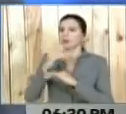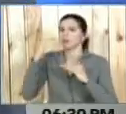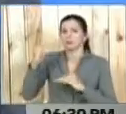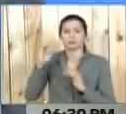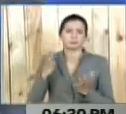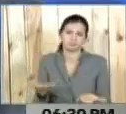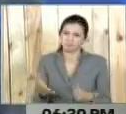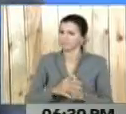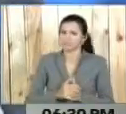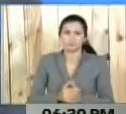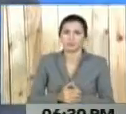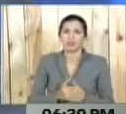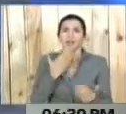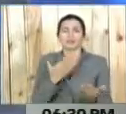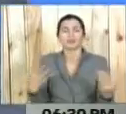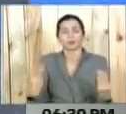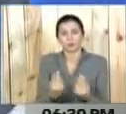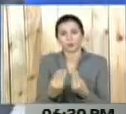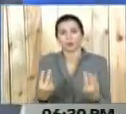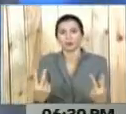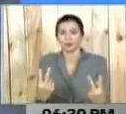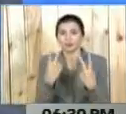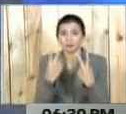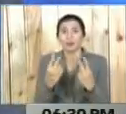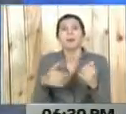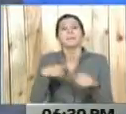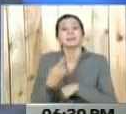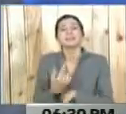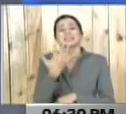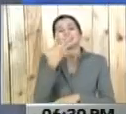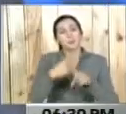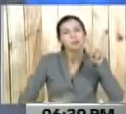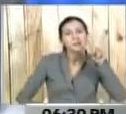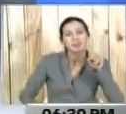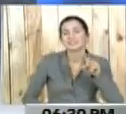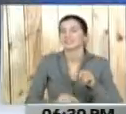Gracias por acompañarme. Los espero mañana a las 5 en punto, no a las 5:30, señor coordinador, cambiamos la hora. De 5